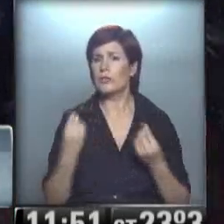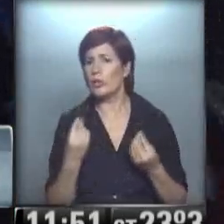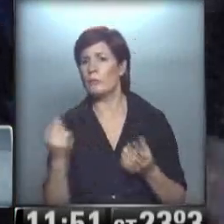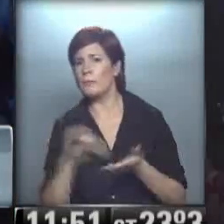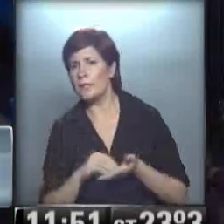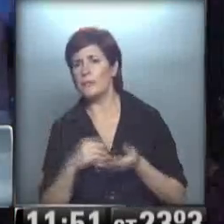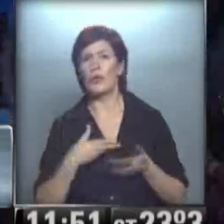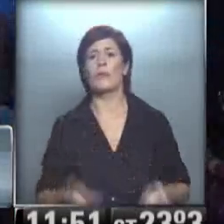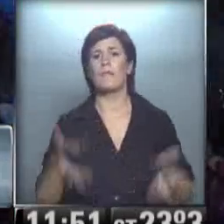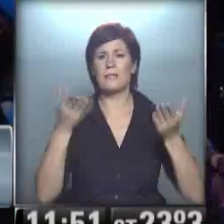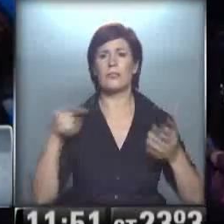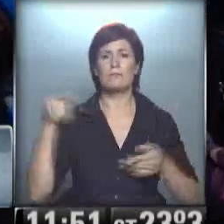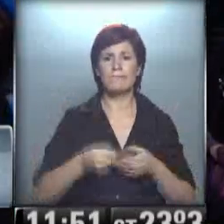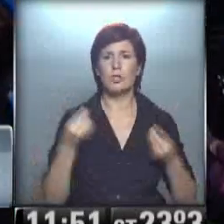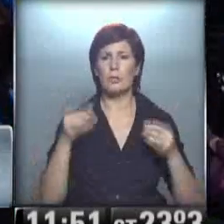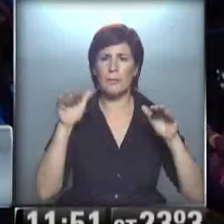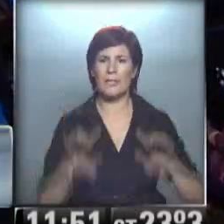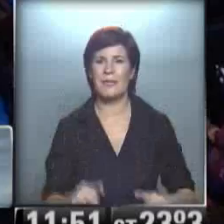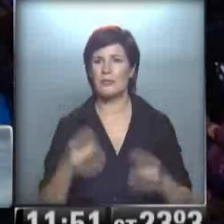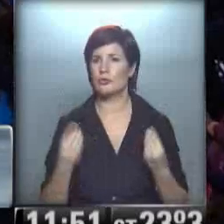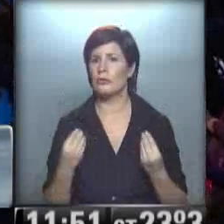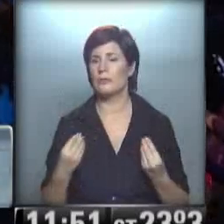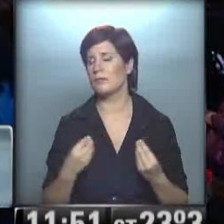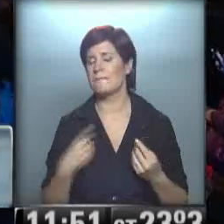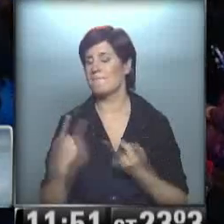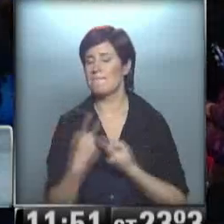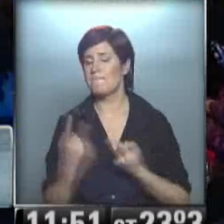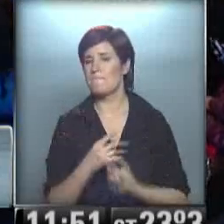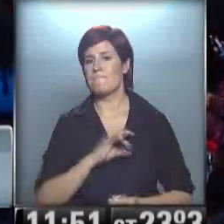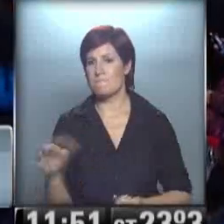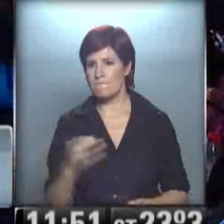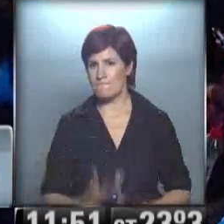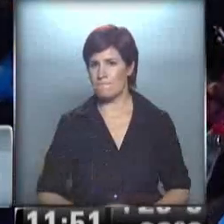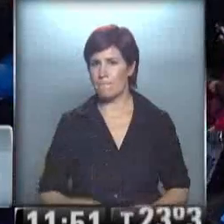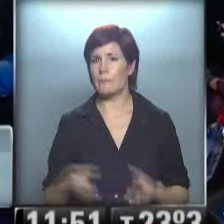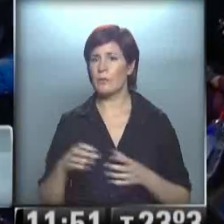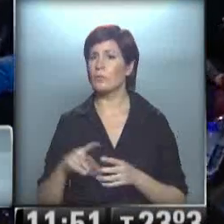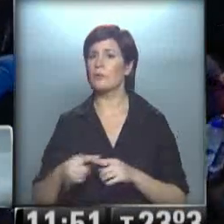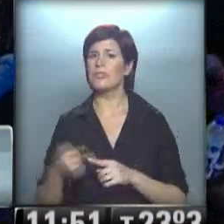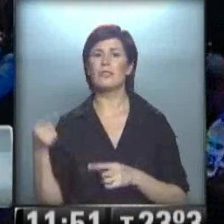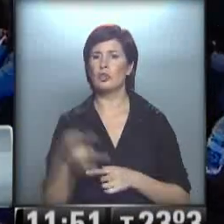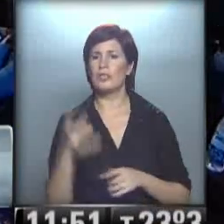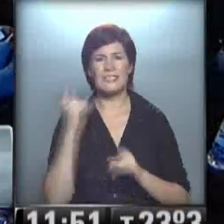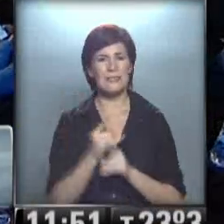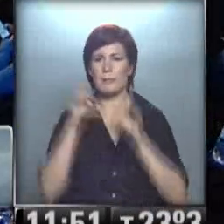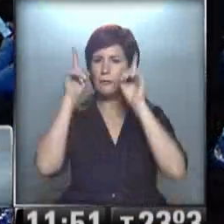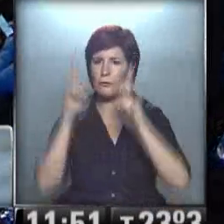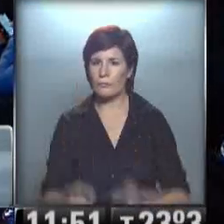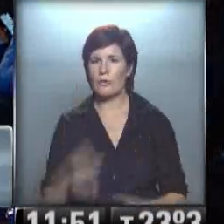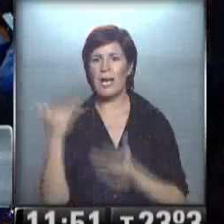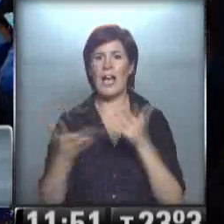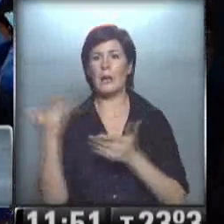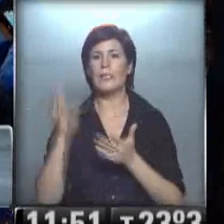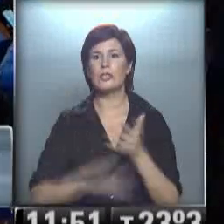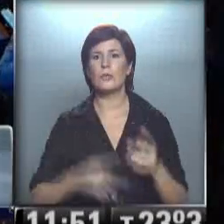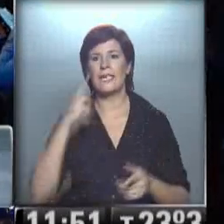combate la inflación. Porque fíjate vos que durante estos años el eje del discurso político de oposición fue contra el INDEC, no contra el problema de